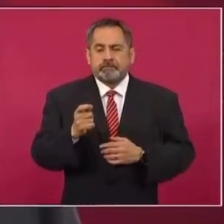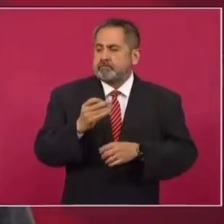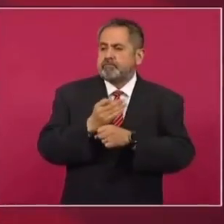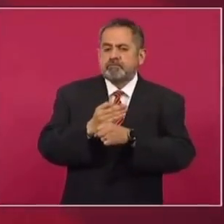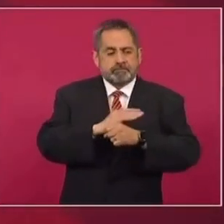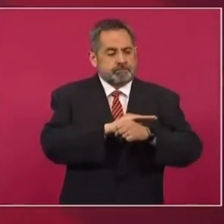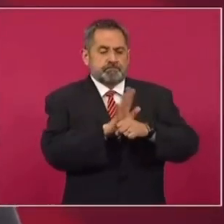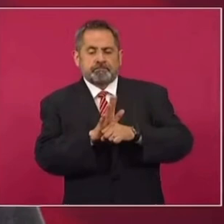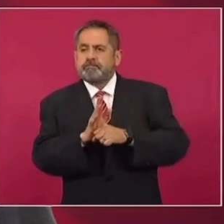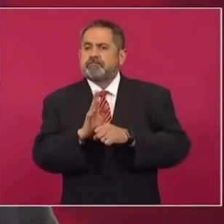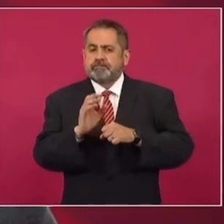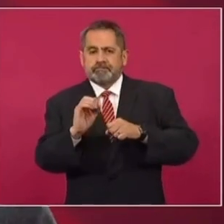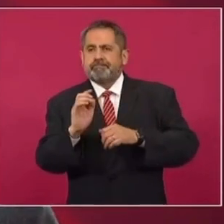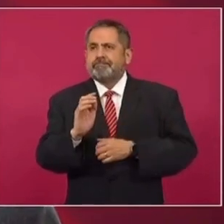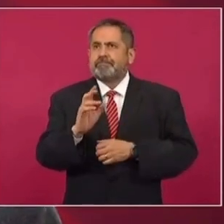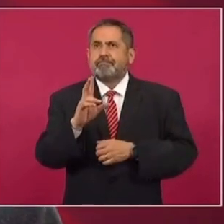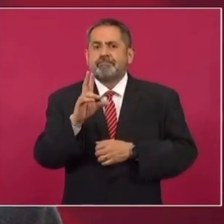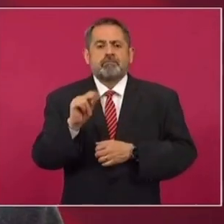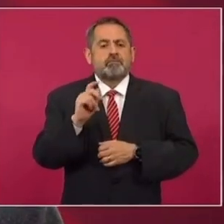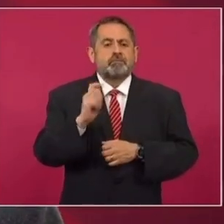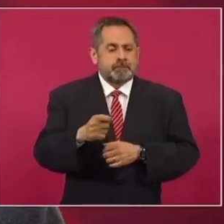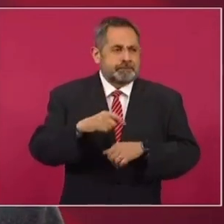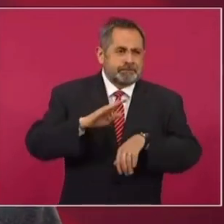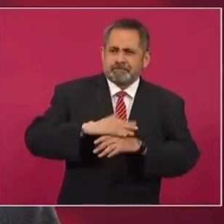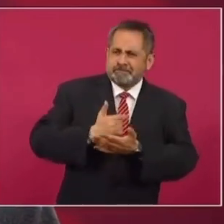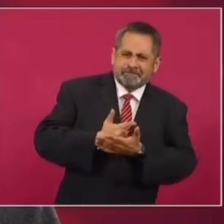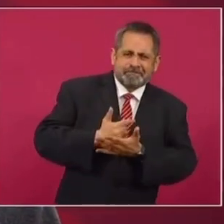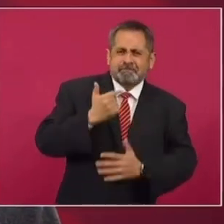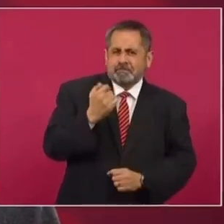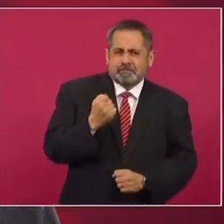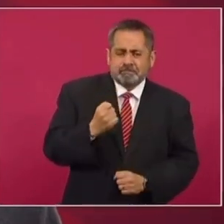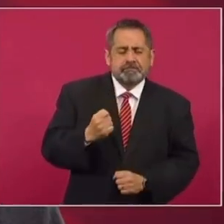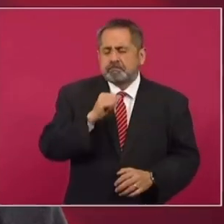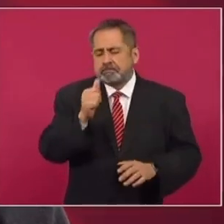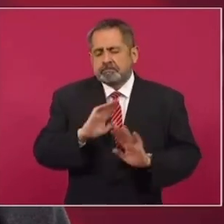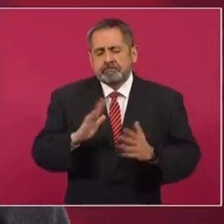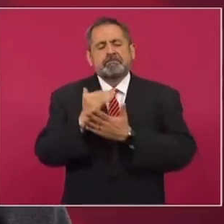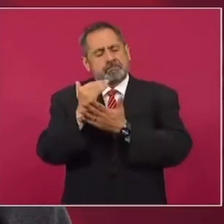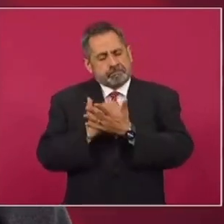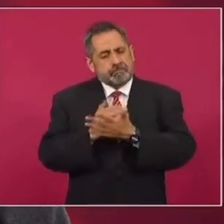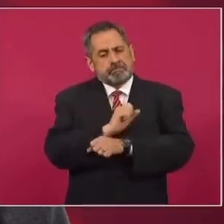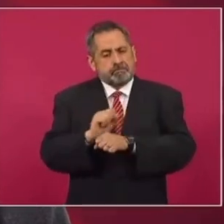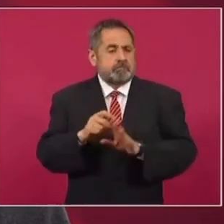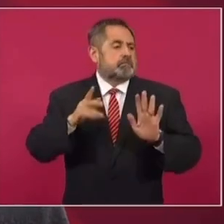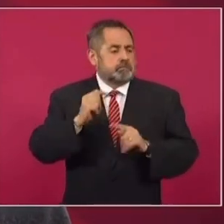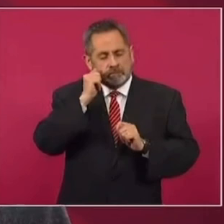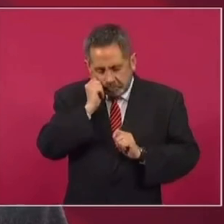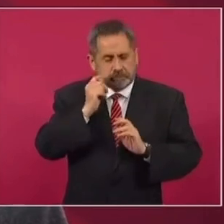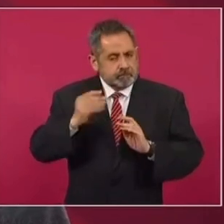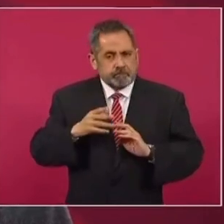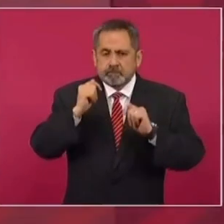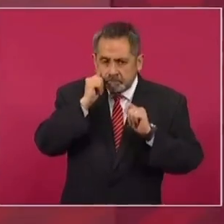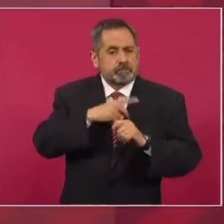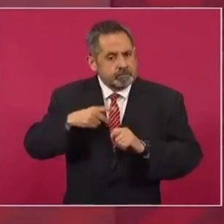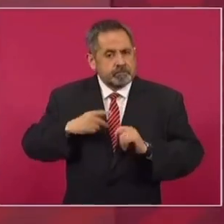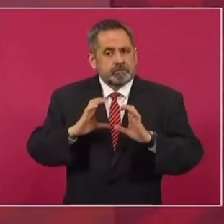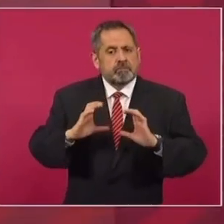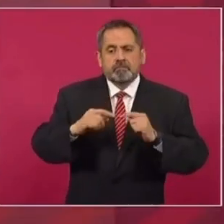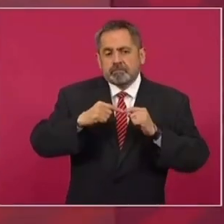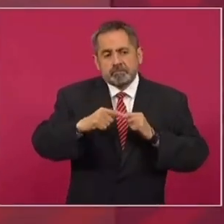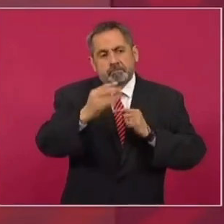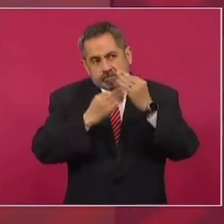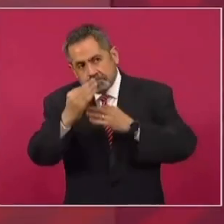tiene el COVID la misma gravedad. De todas maneras, hay que